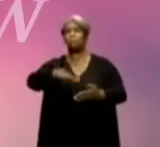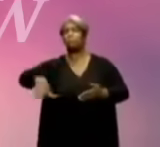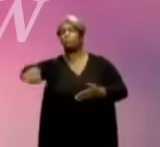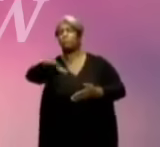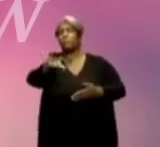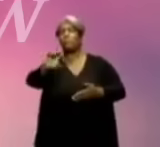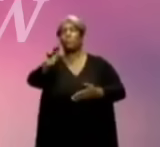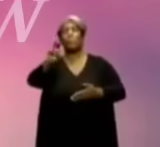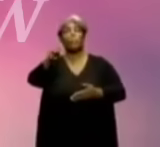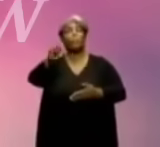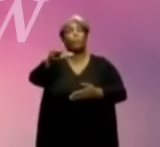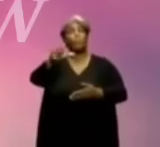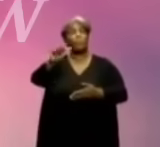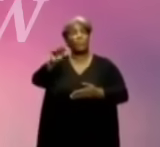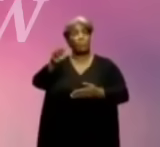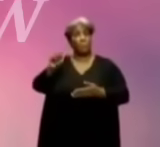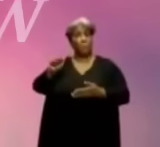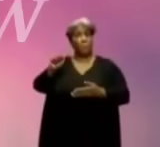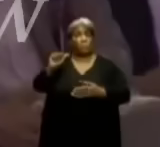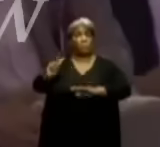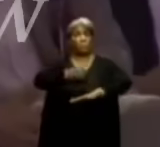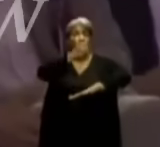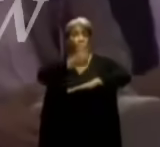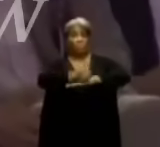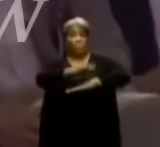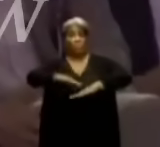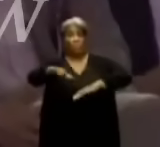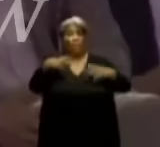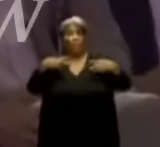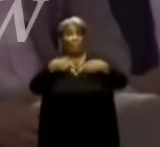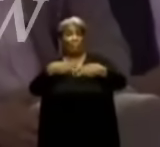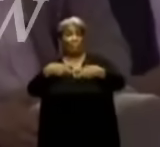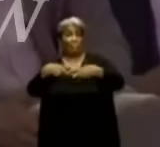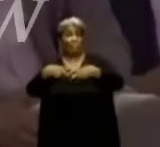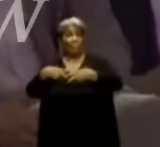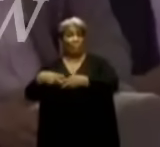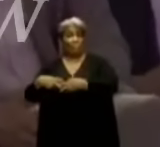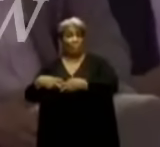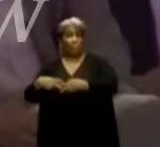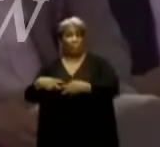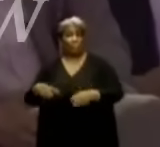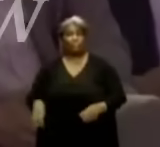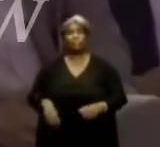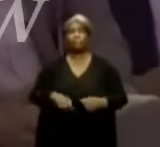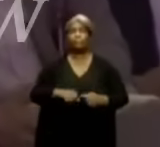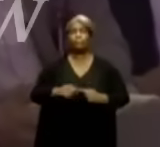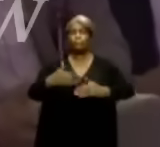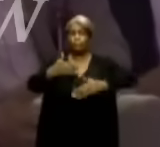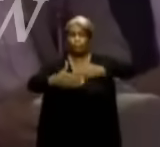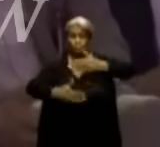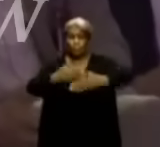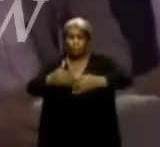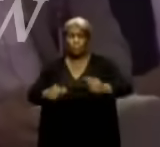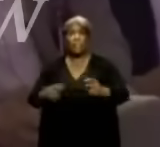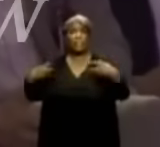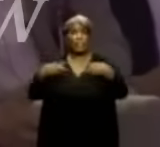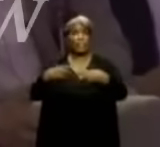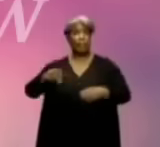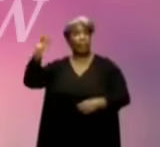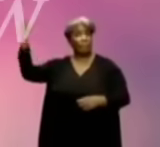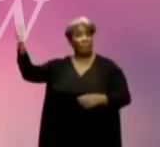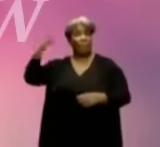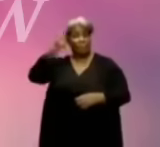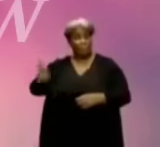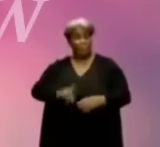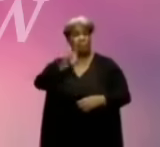95 megas de energía renovable. Y vamos a lograr ese 25% antes del 2030